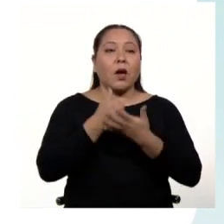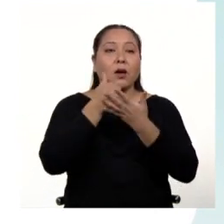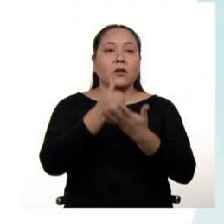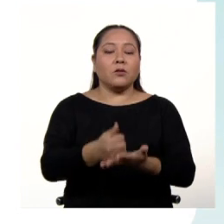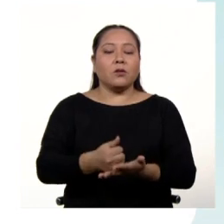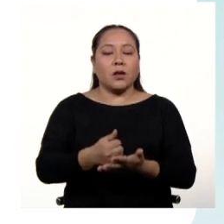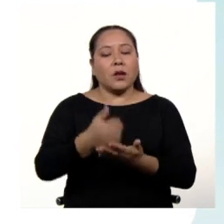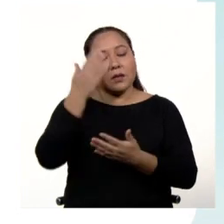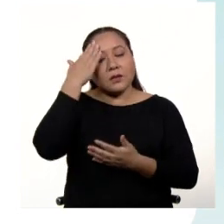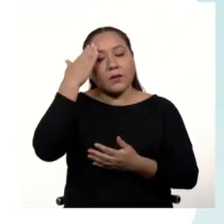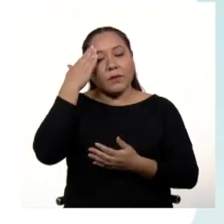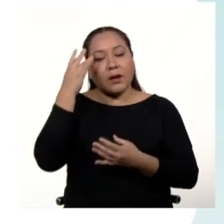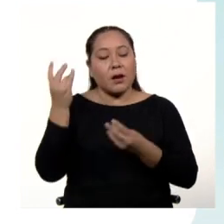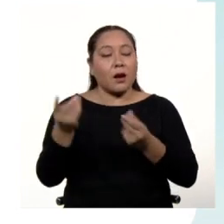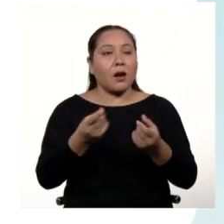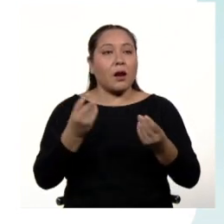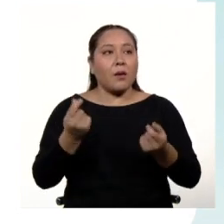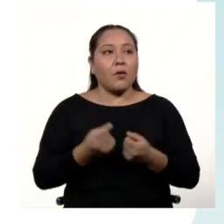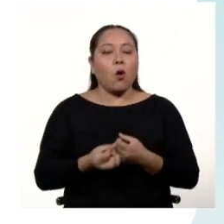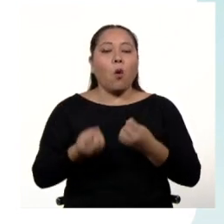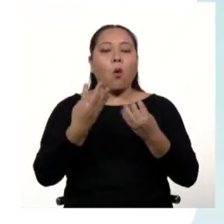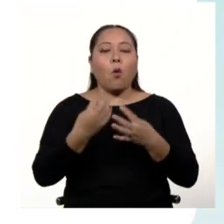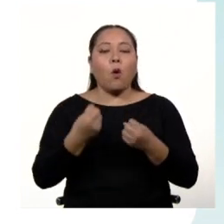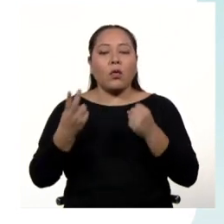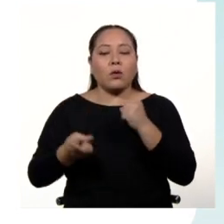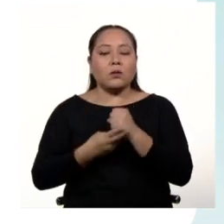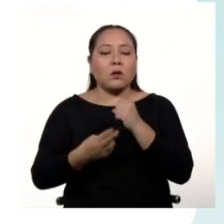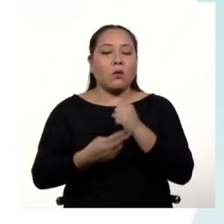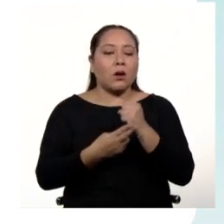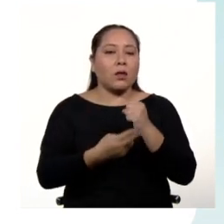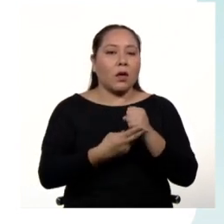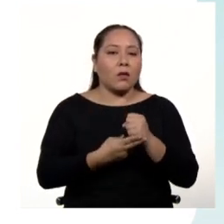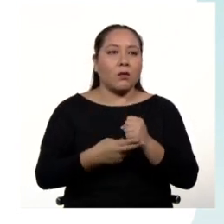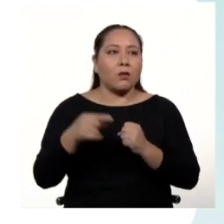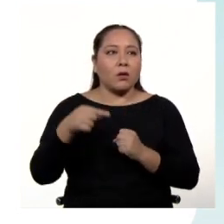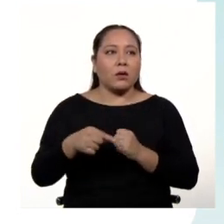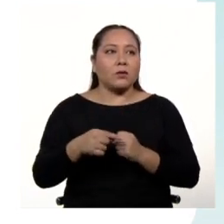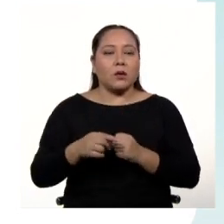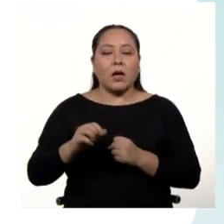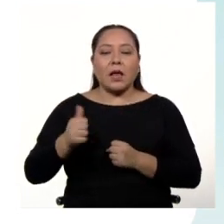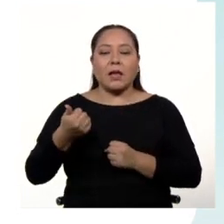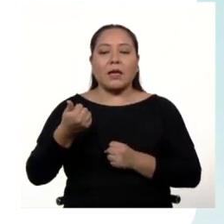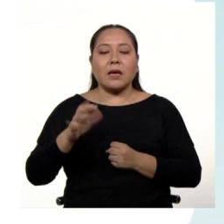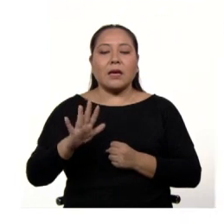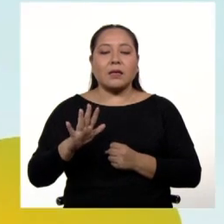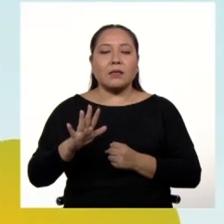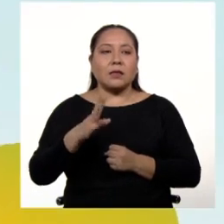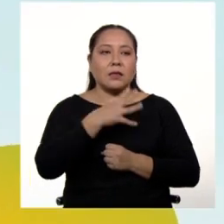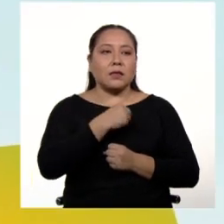de manera más rápida la cantidad de ahorro que corresponde al 15º año.